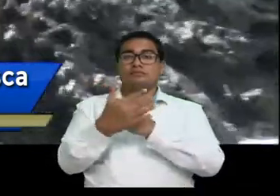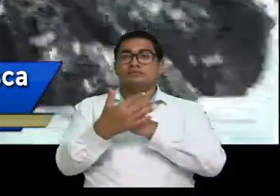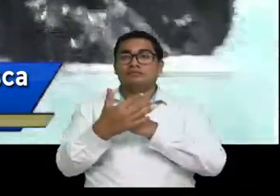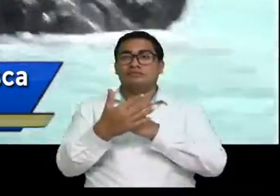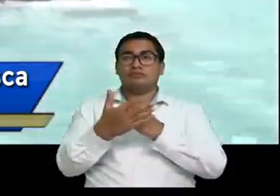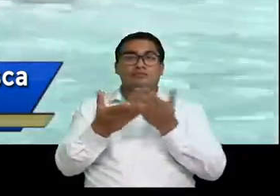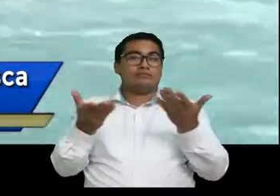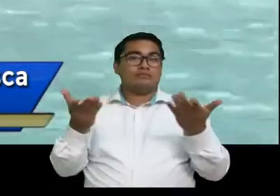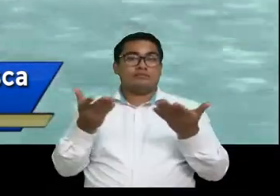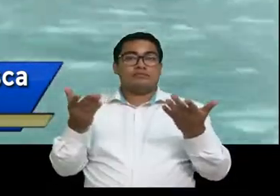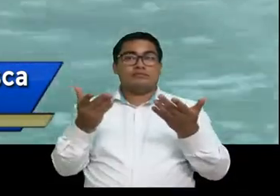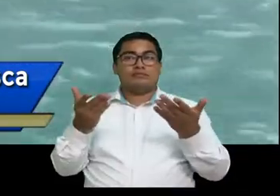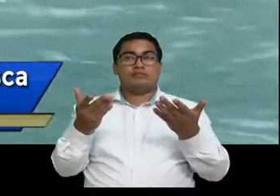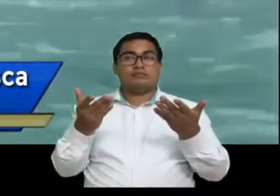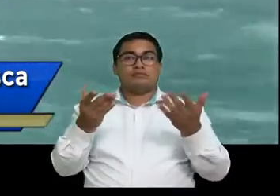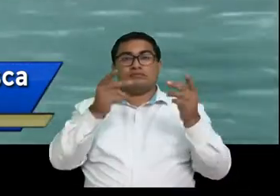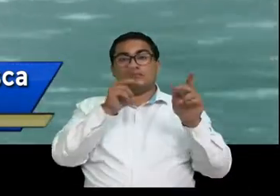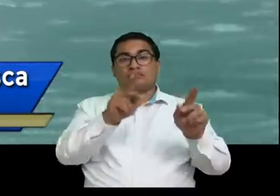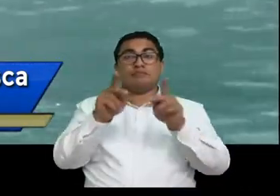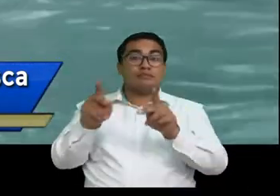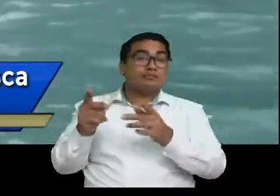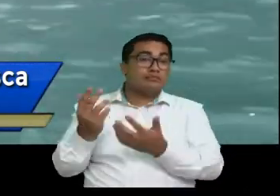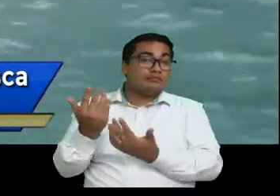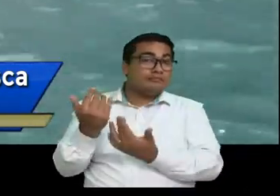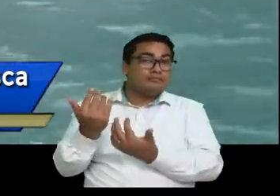sí. Nosotros esperábamos